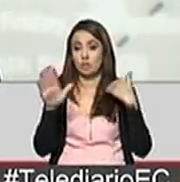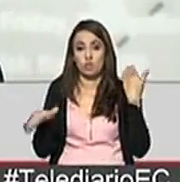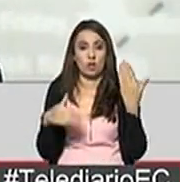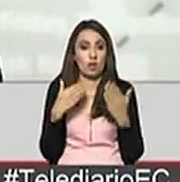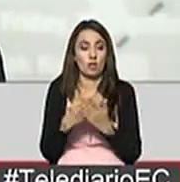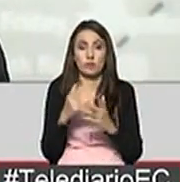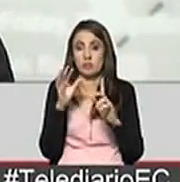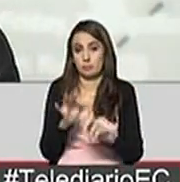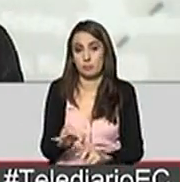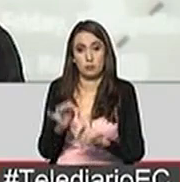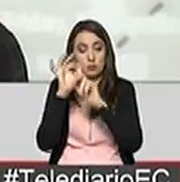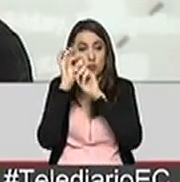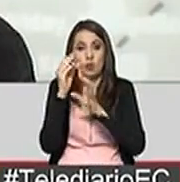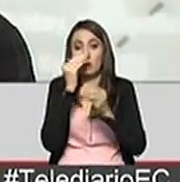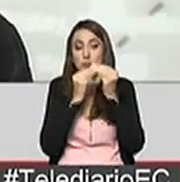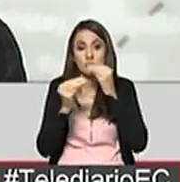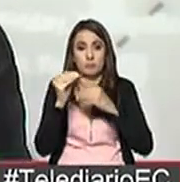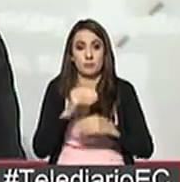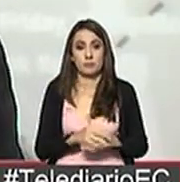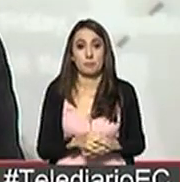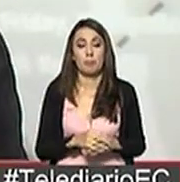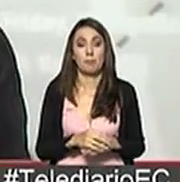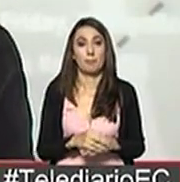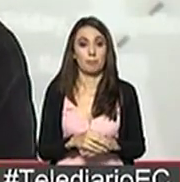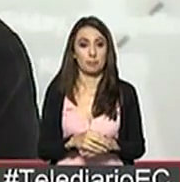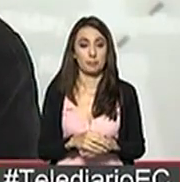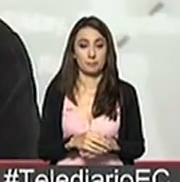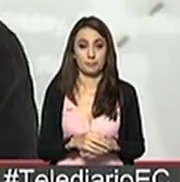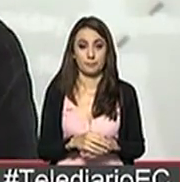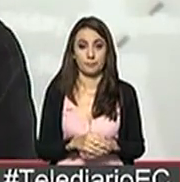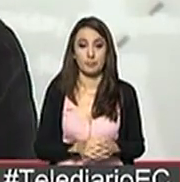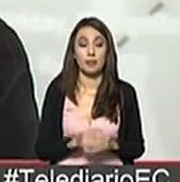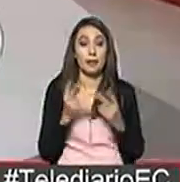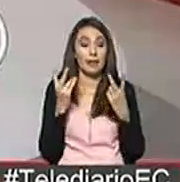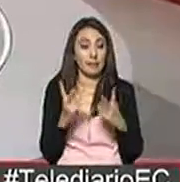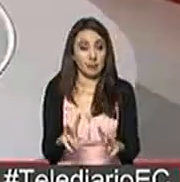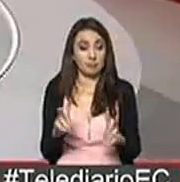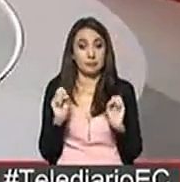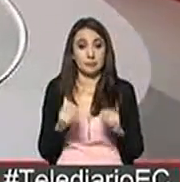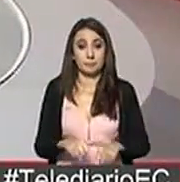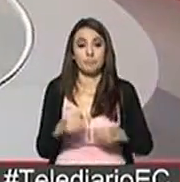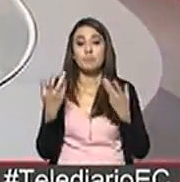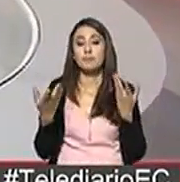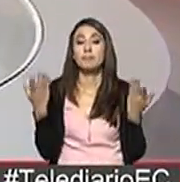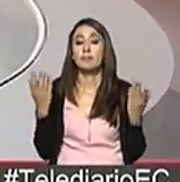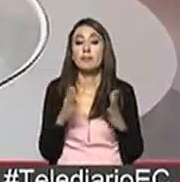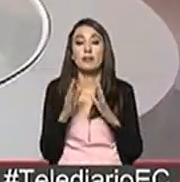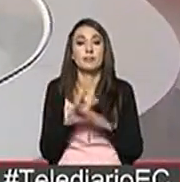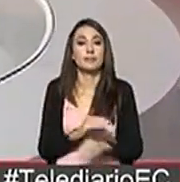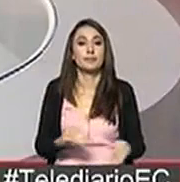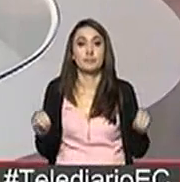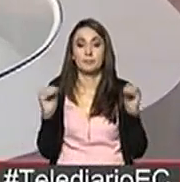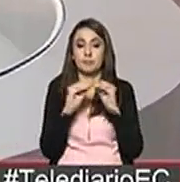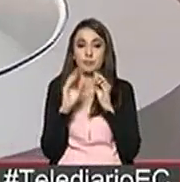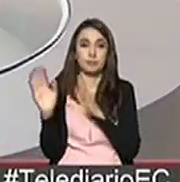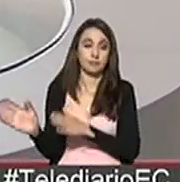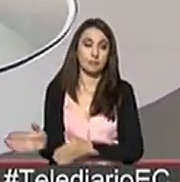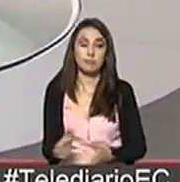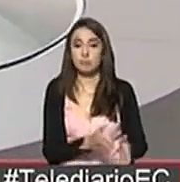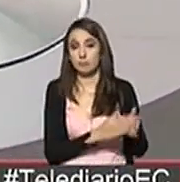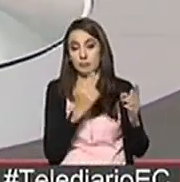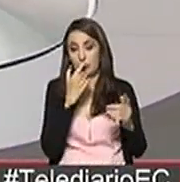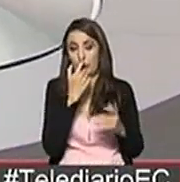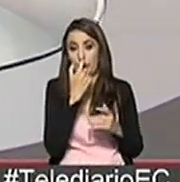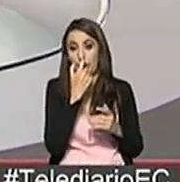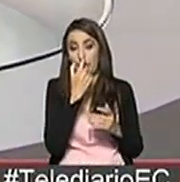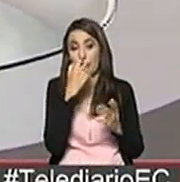todo especiales. Todo lo que son consumos especiales, correcto. Uh-huh. Y entonces nosotros tenemos que tocar, todos los productores tenemos que poner